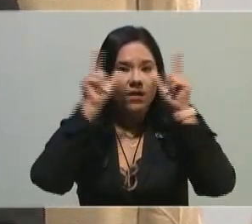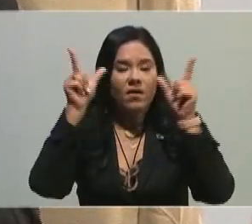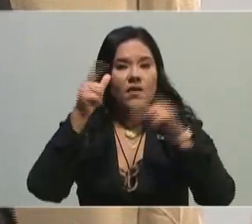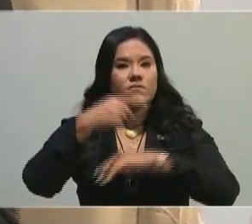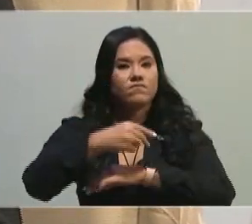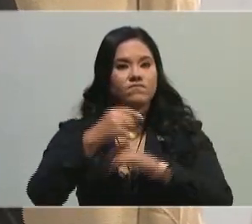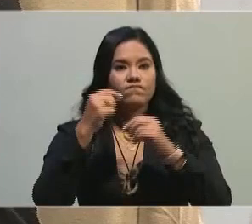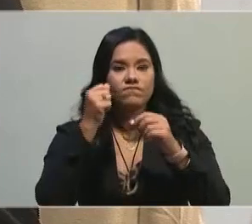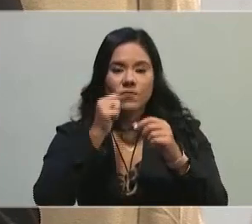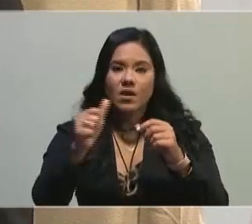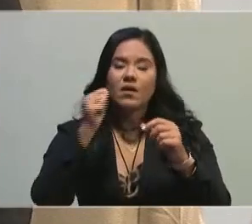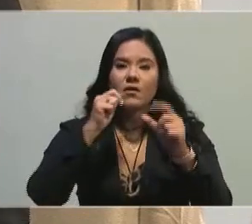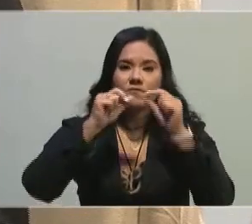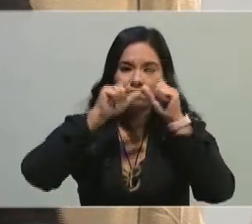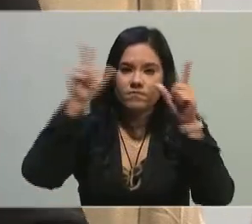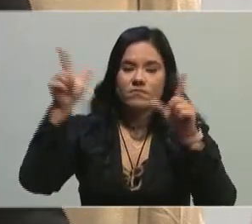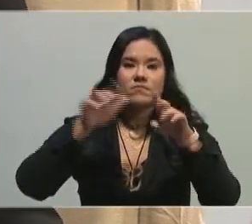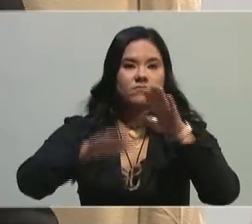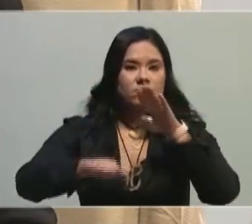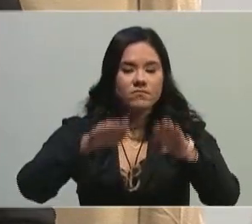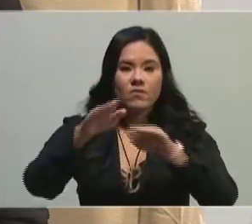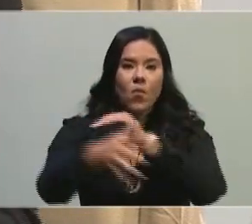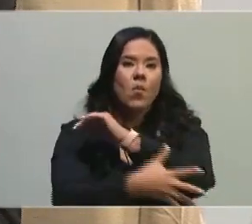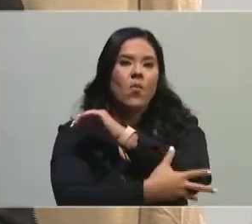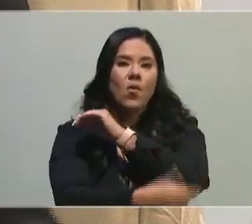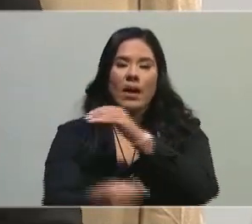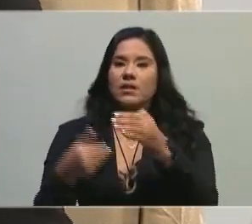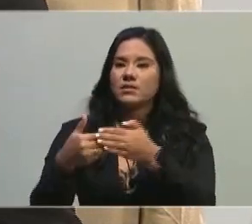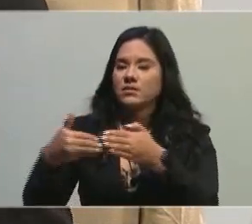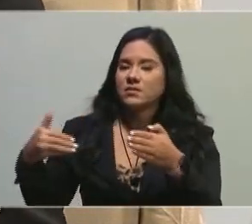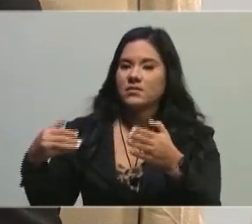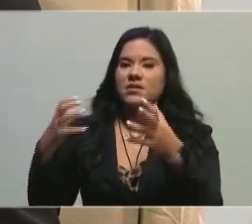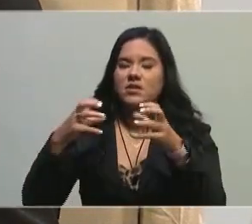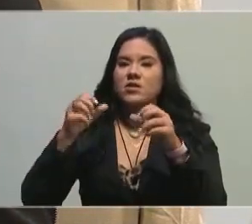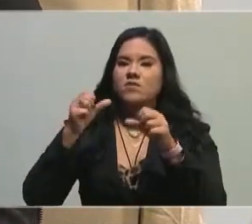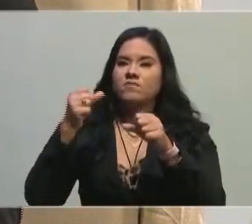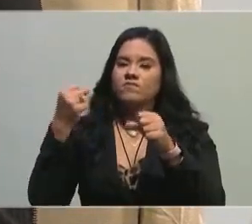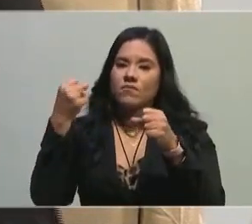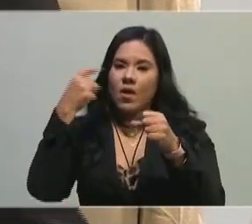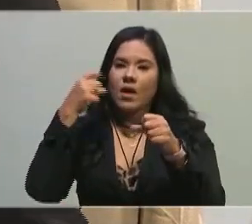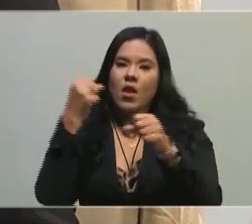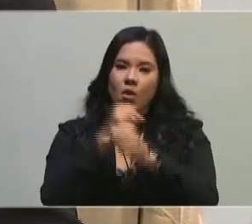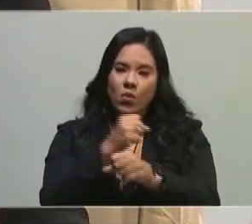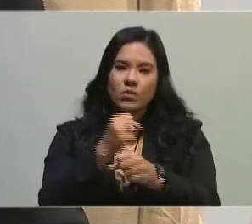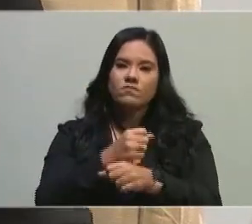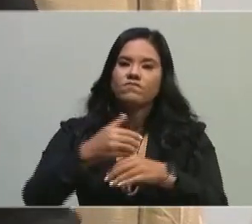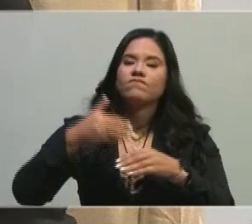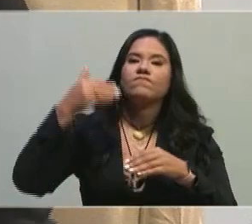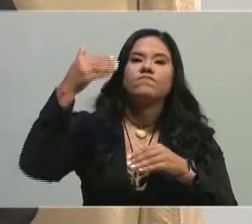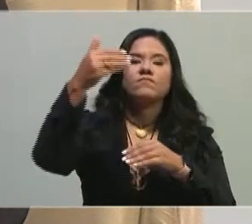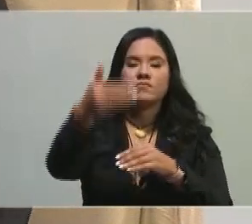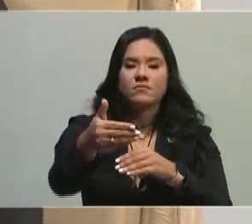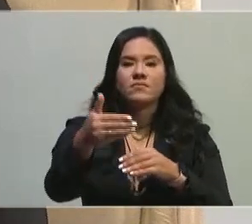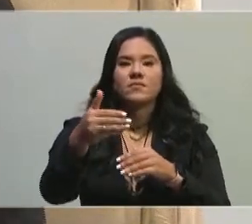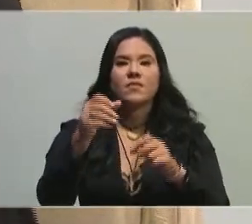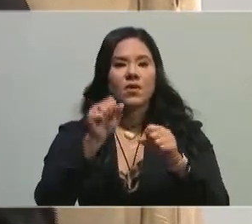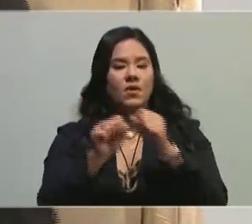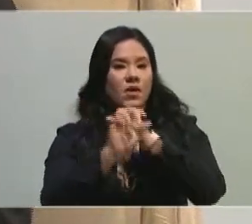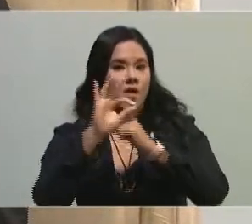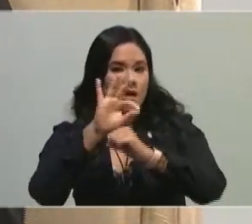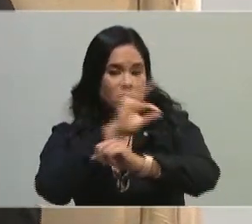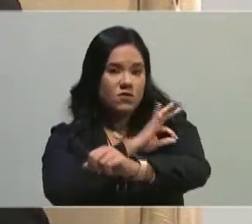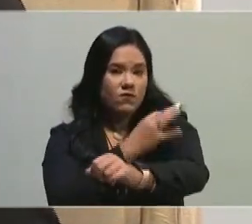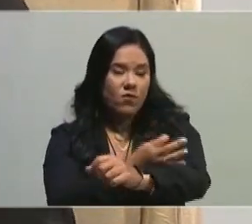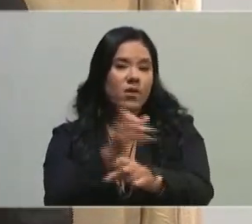día luchando por salir de ese círculo de la pobreza y que muchos lo logran con su esfuerzo y con su trabajo y qué bueno que existan